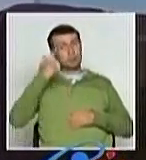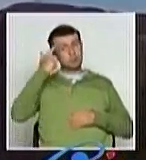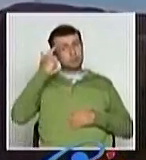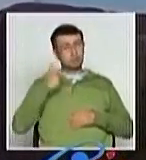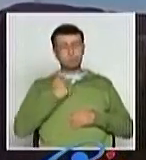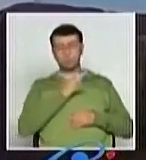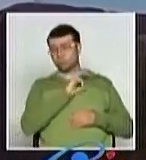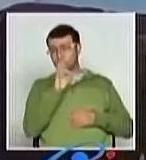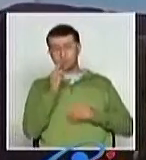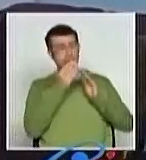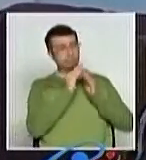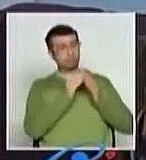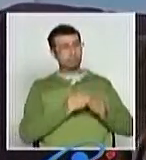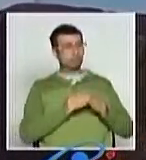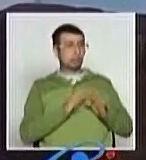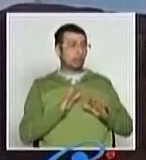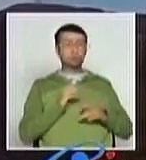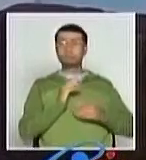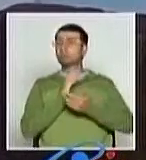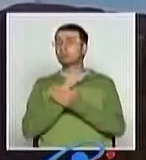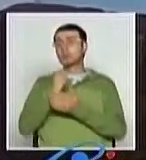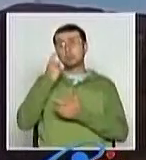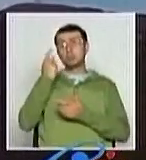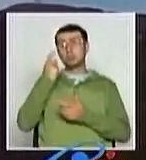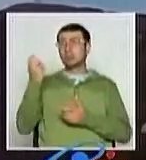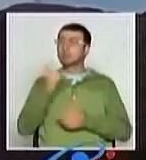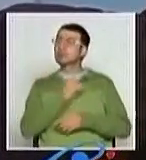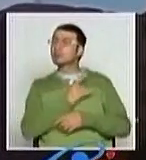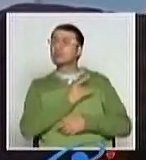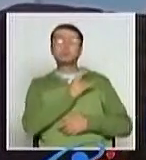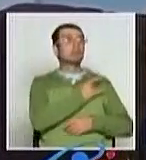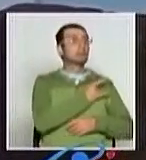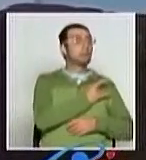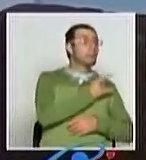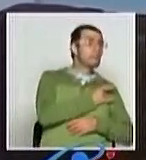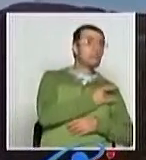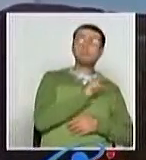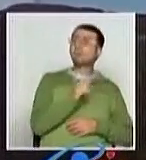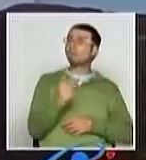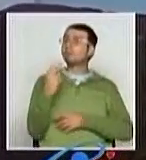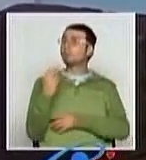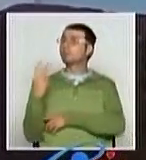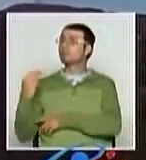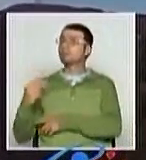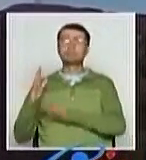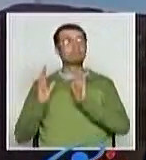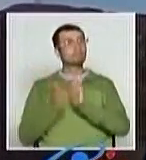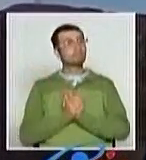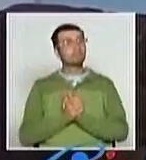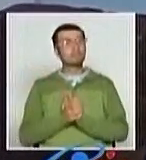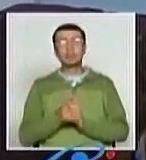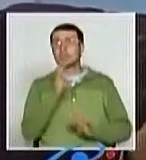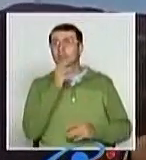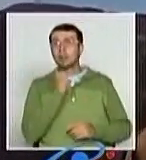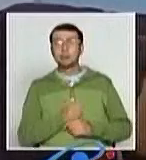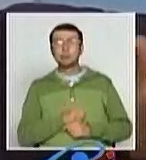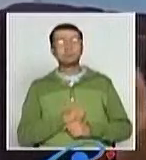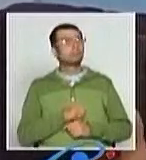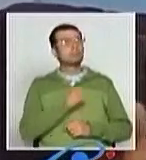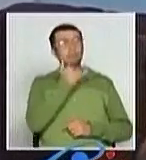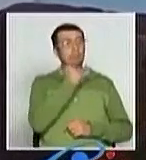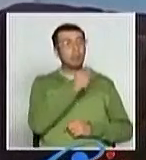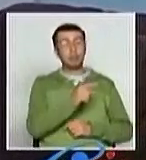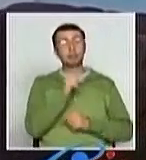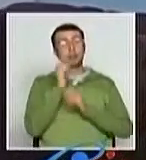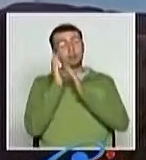artista Busco universidad aquí universidad allá Pues por todos lados se le cerraron las puertas manifestaciones Entonces comenzó no dormía